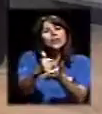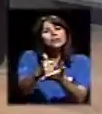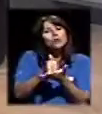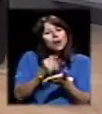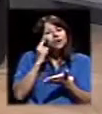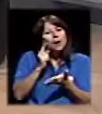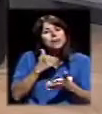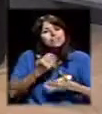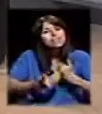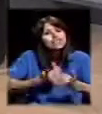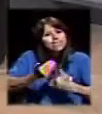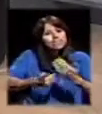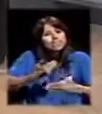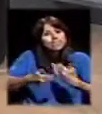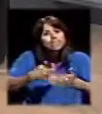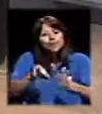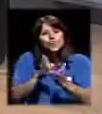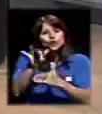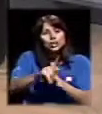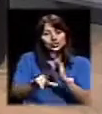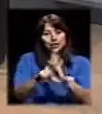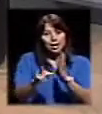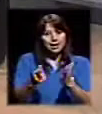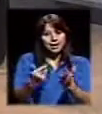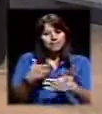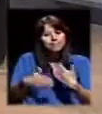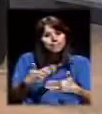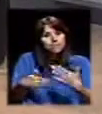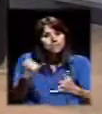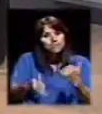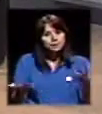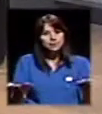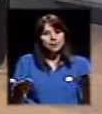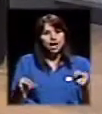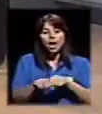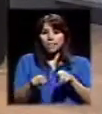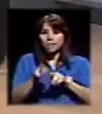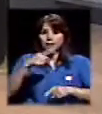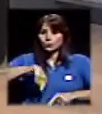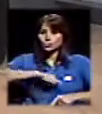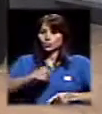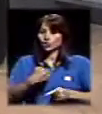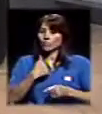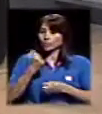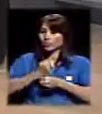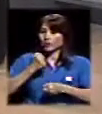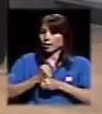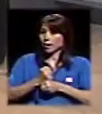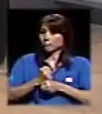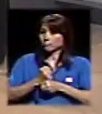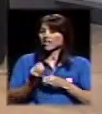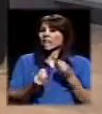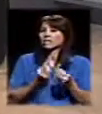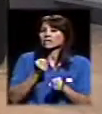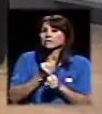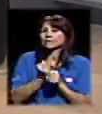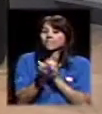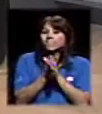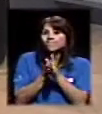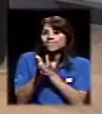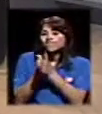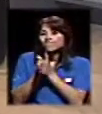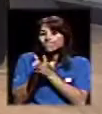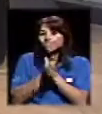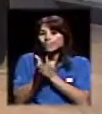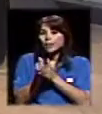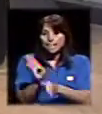que mencionábamos, que están ahí en el Congreso. Y además hay una tarea nuestra muy importante de eficiencia. Los bancos, ya